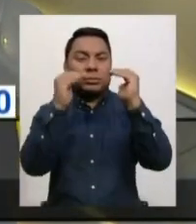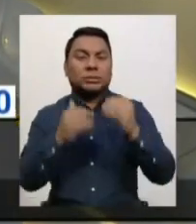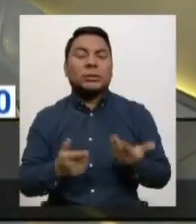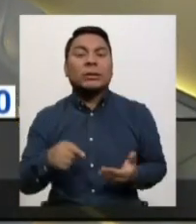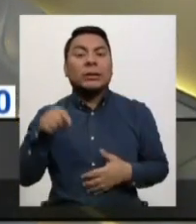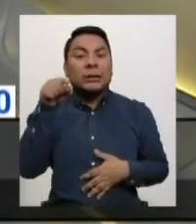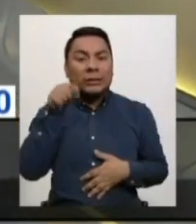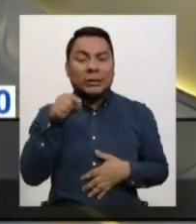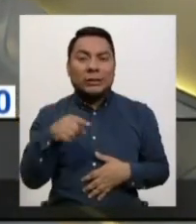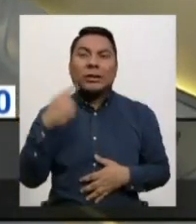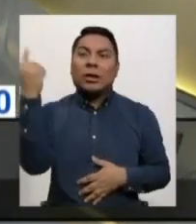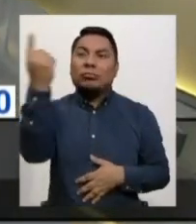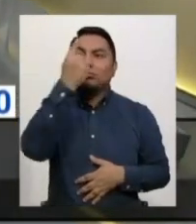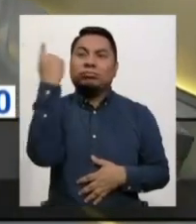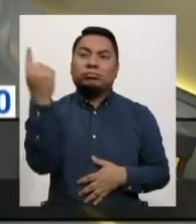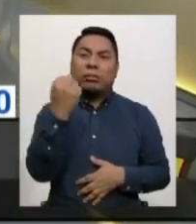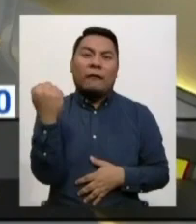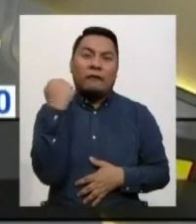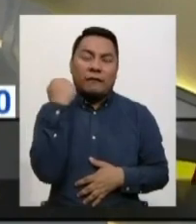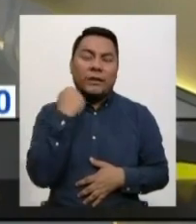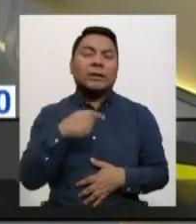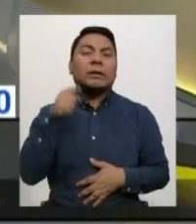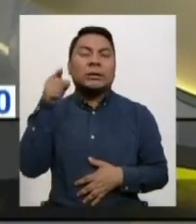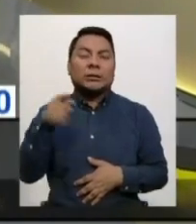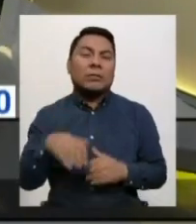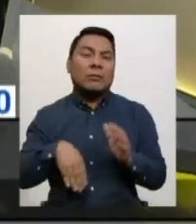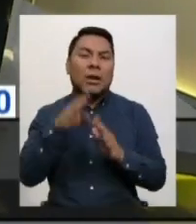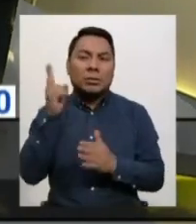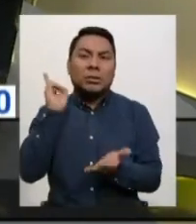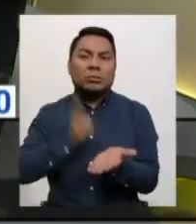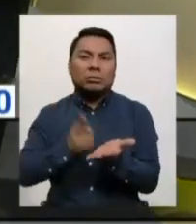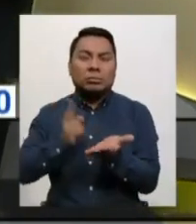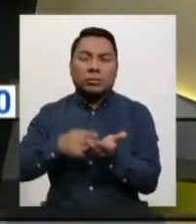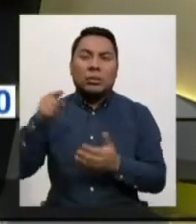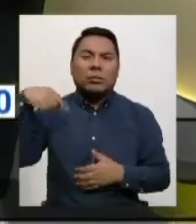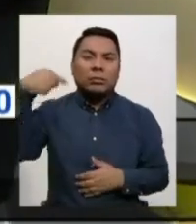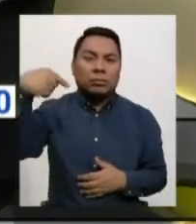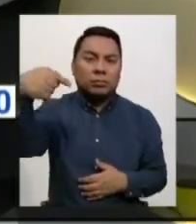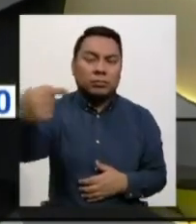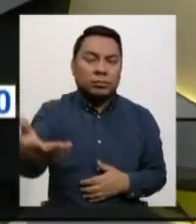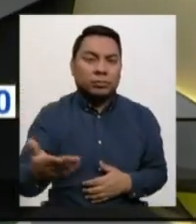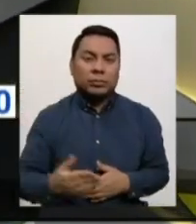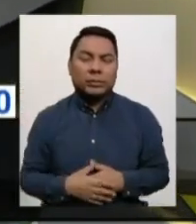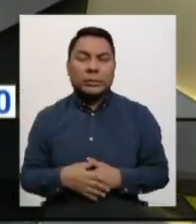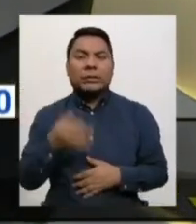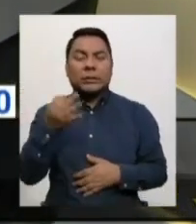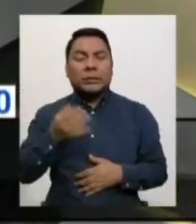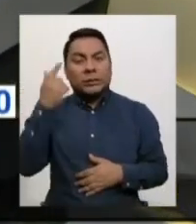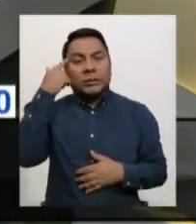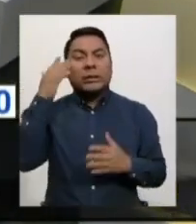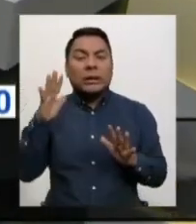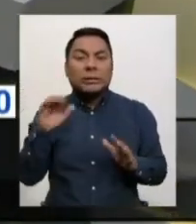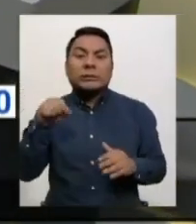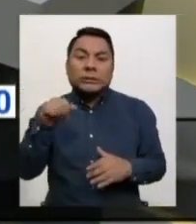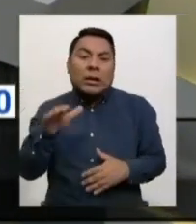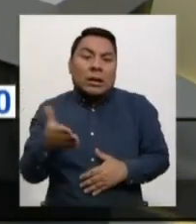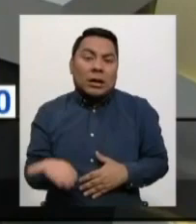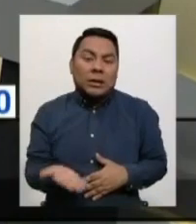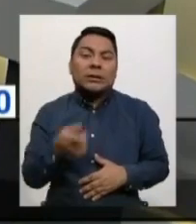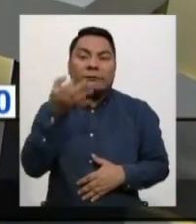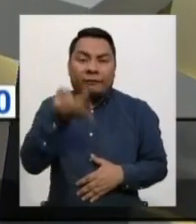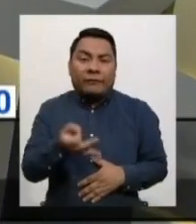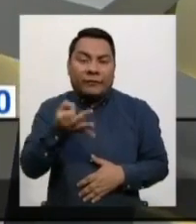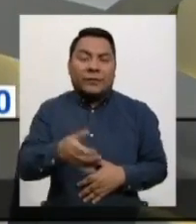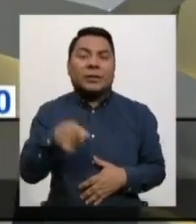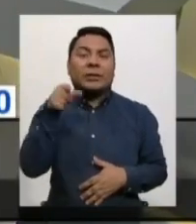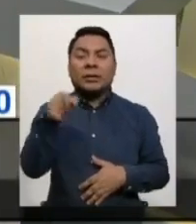eventos meteorológicos extremos deberían darse con mayor frecuencia, si es que es verdad la tesis de que existe y existe